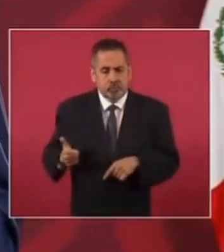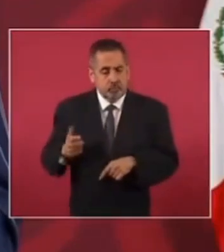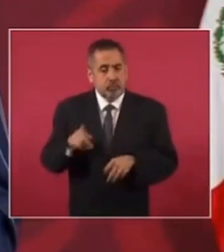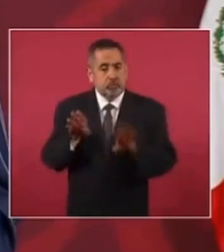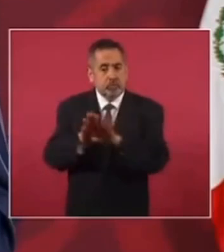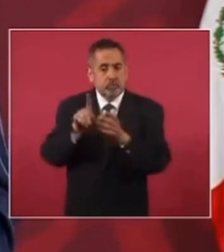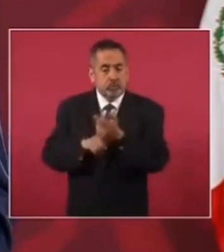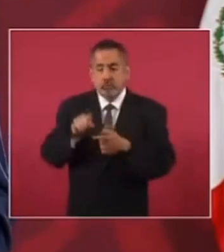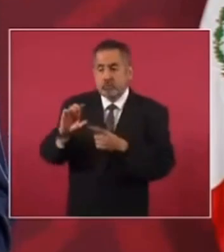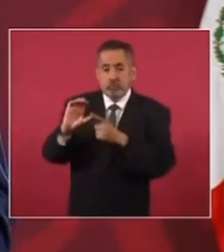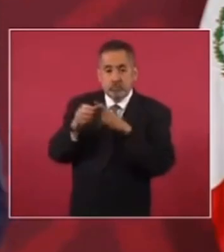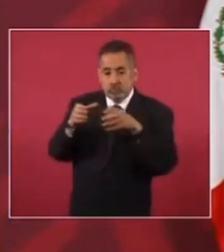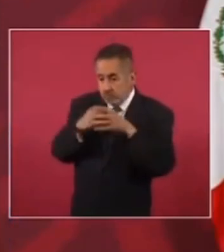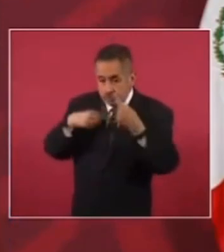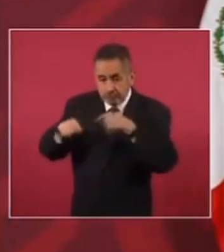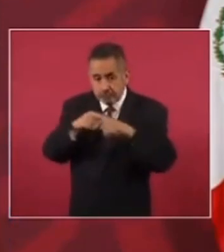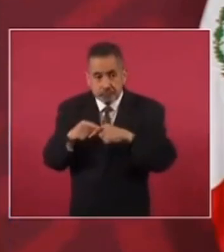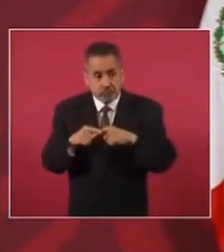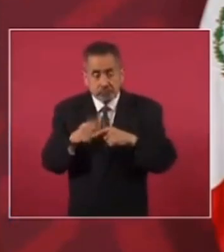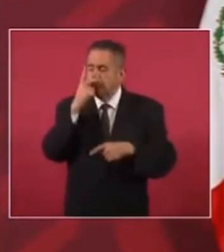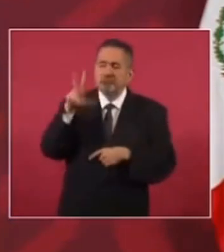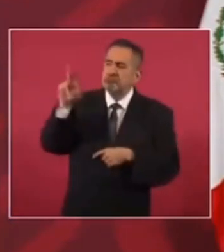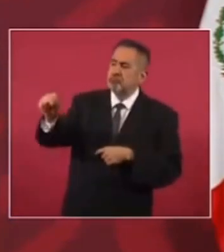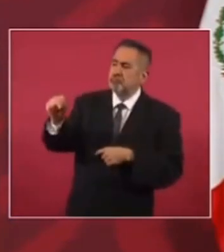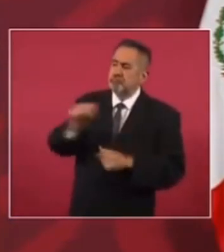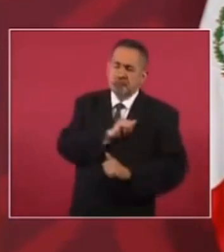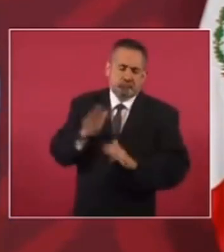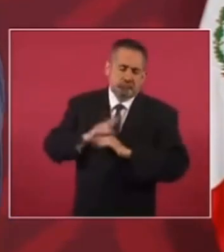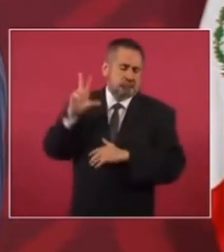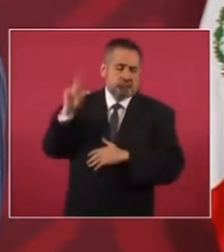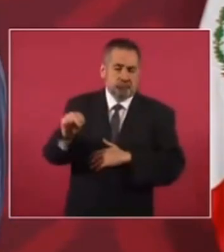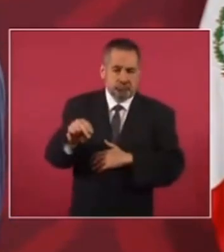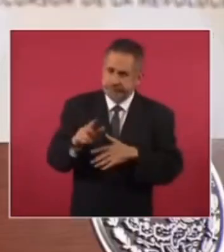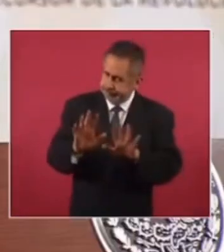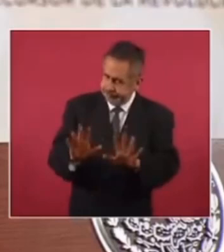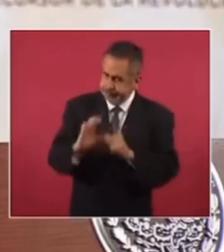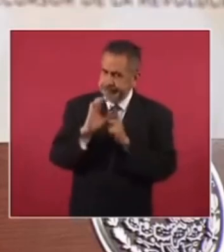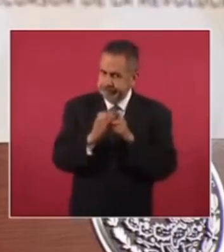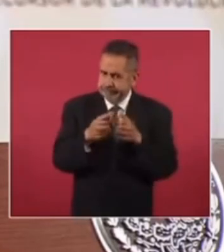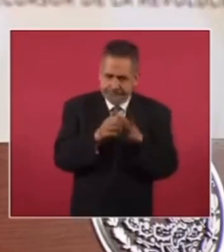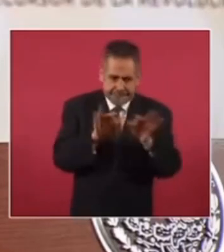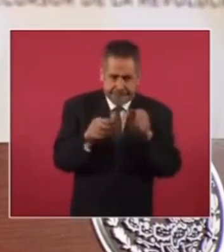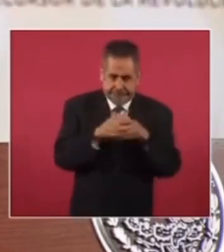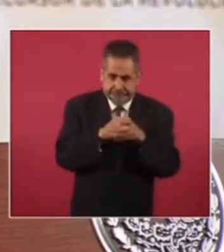Guardia Nacional y el Ejército sigan hasta el año